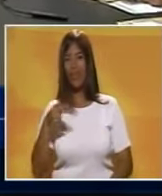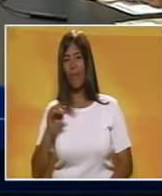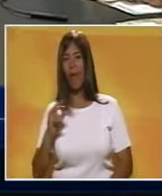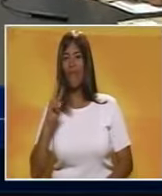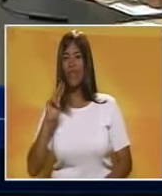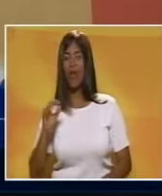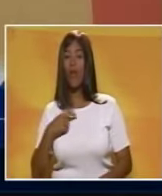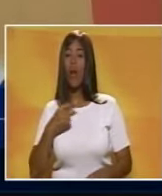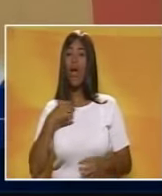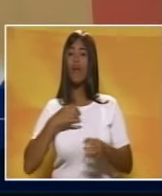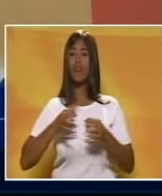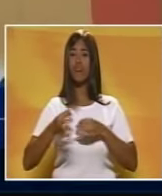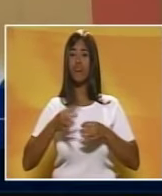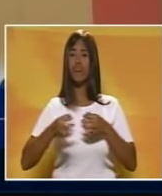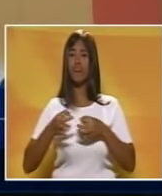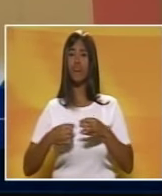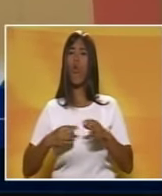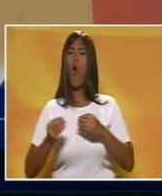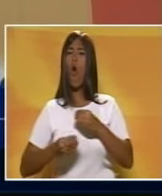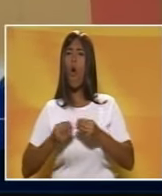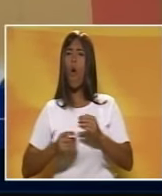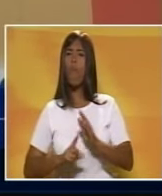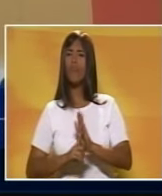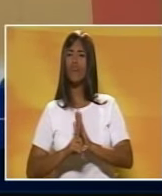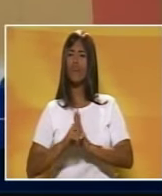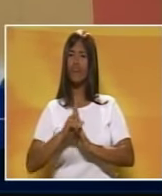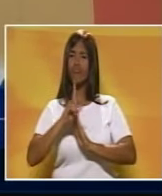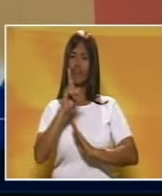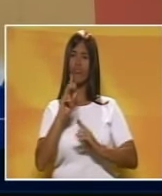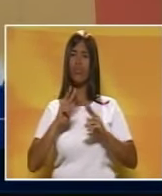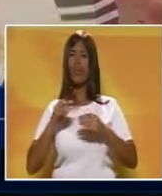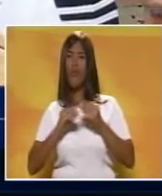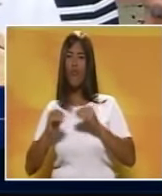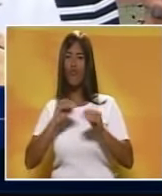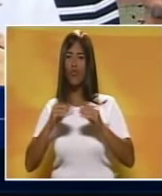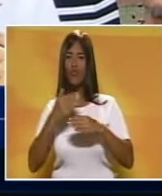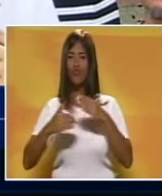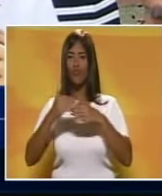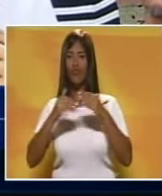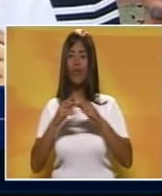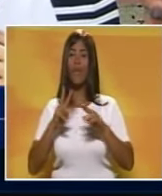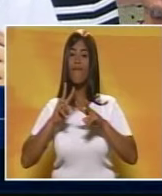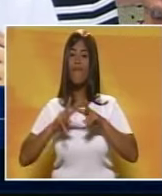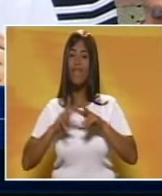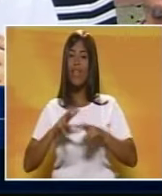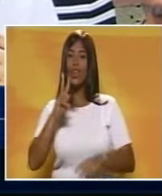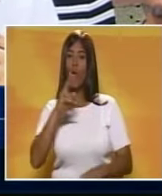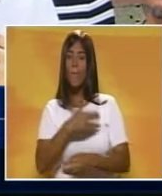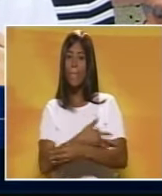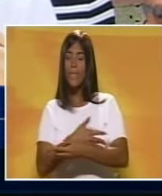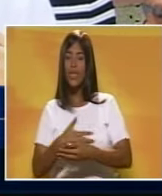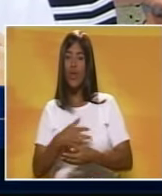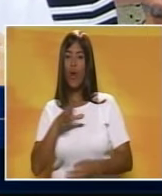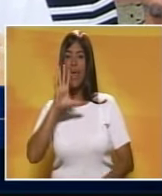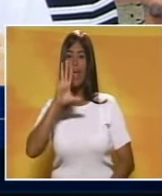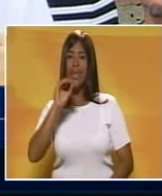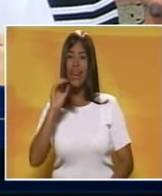de la gran misión Vivienda Venezuela. Hemos registrado la construcción de la vivienda número